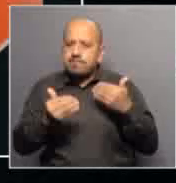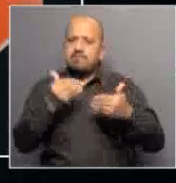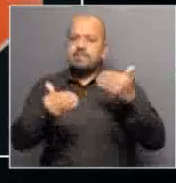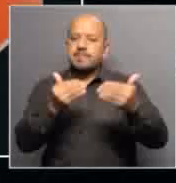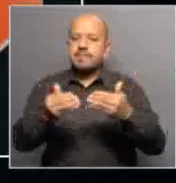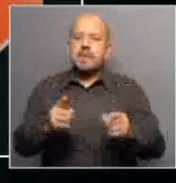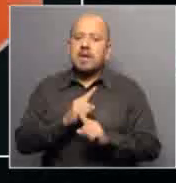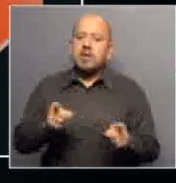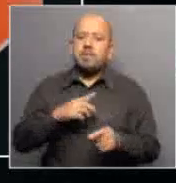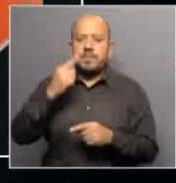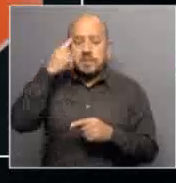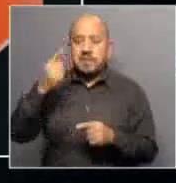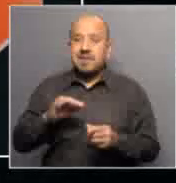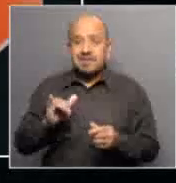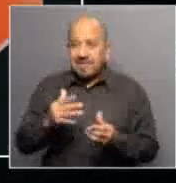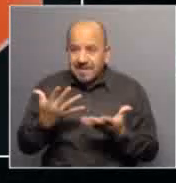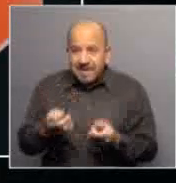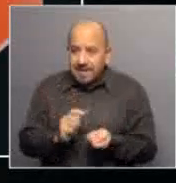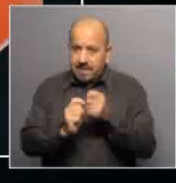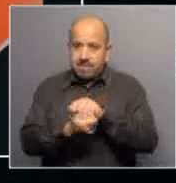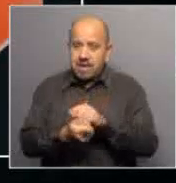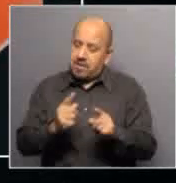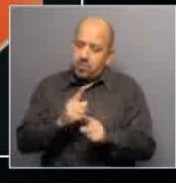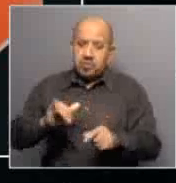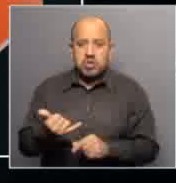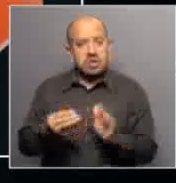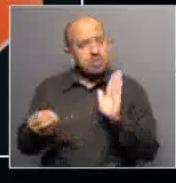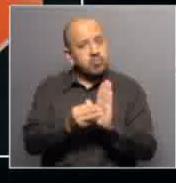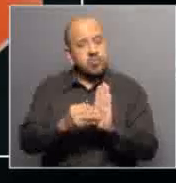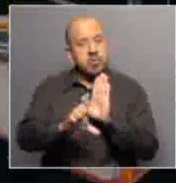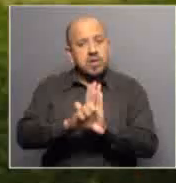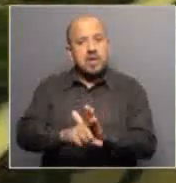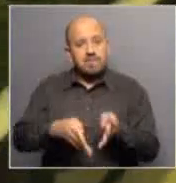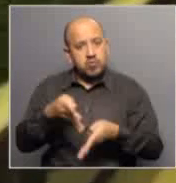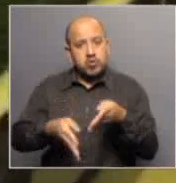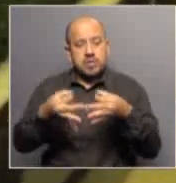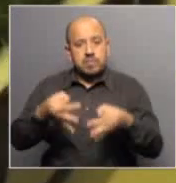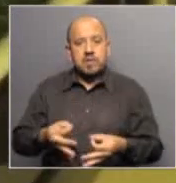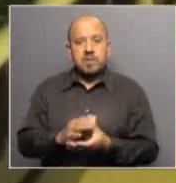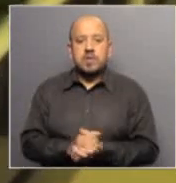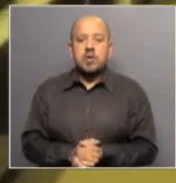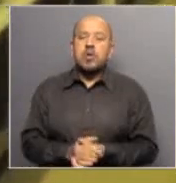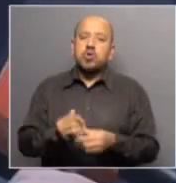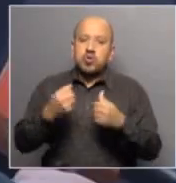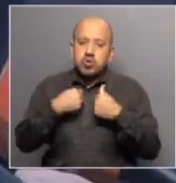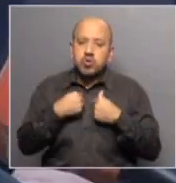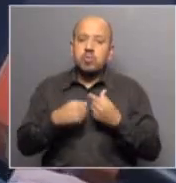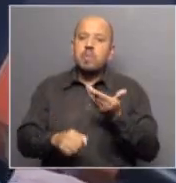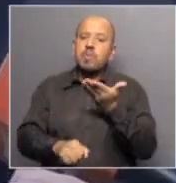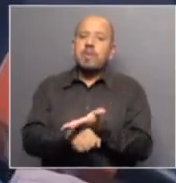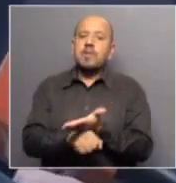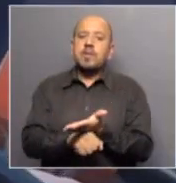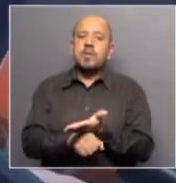a rever cosas que ya están establecidas en la ley y que vienen funcionando bien. Vamos a solicitar por lo